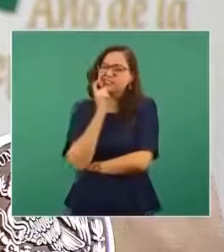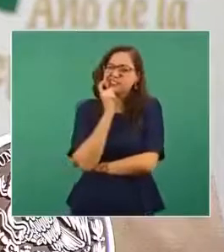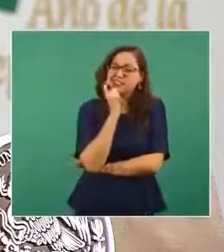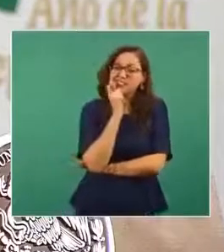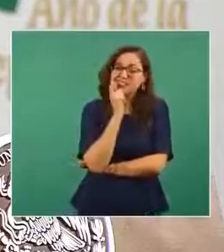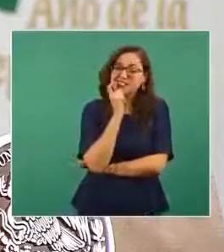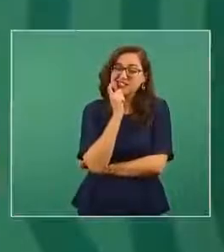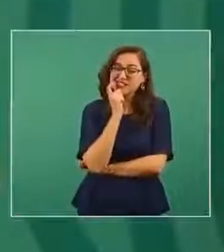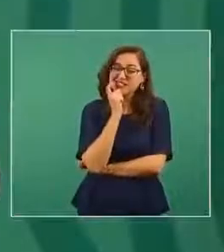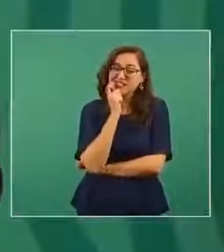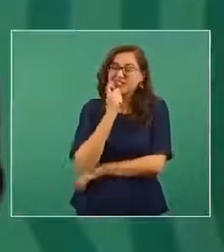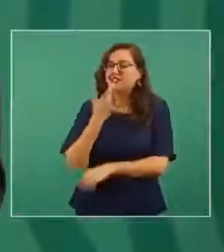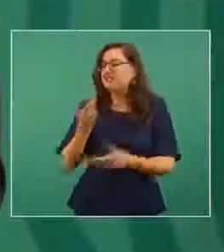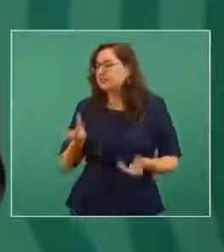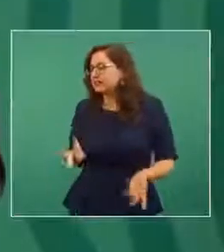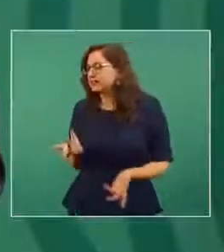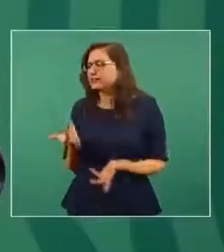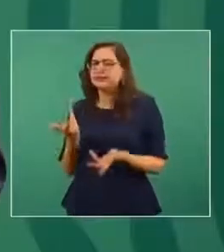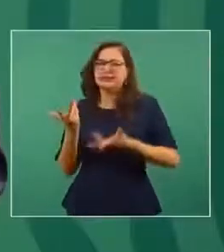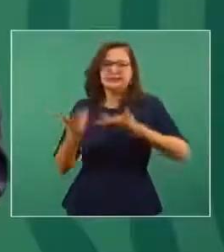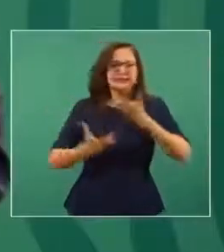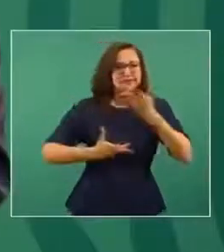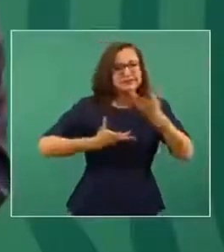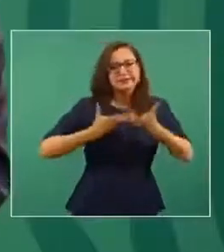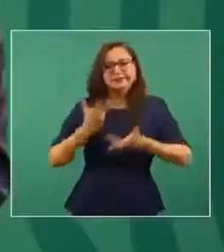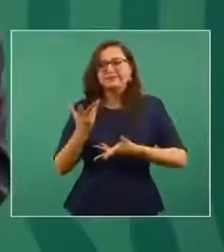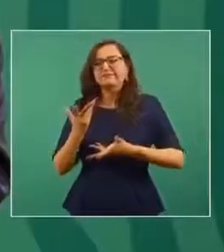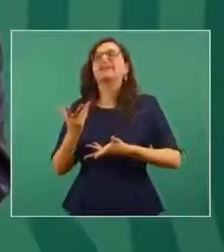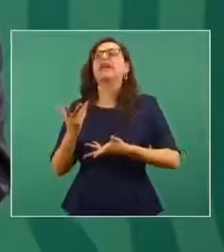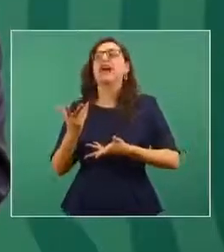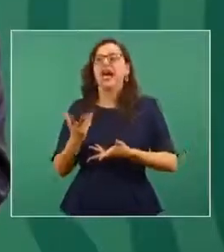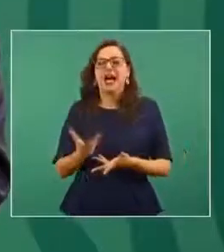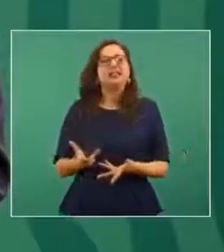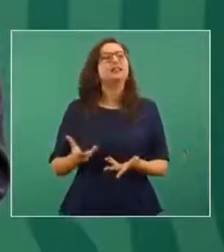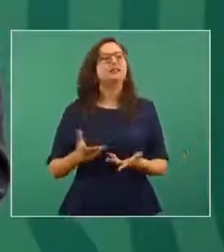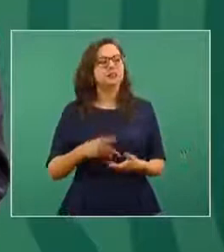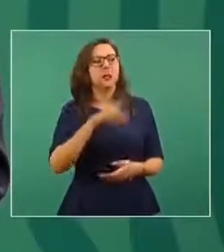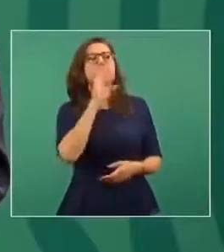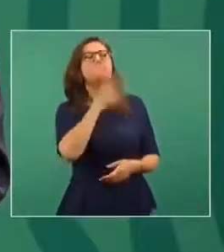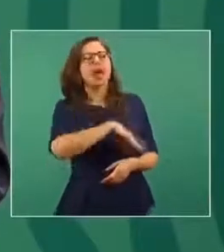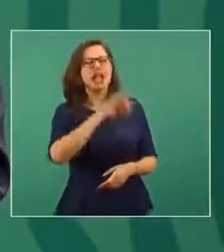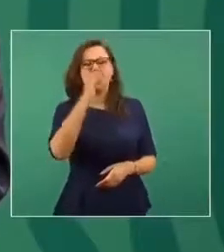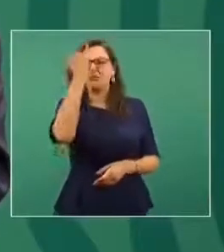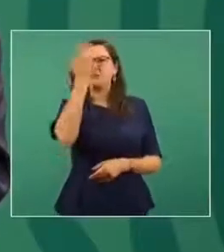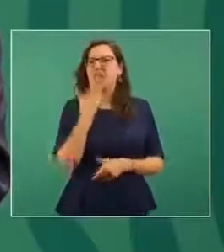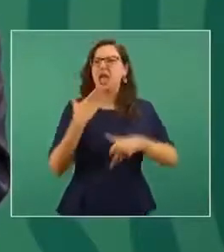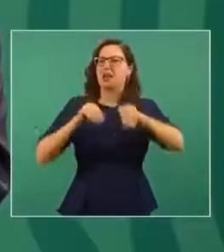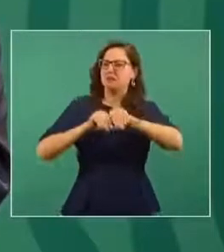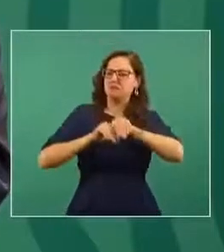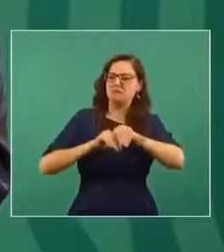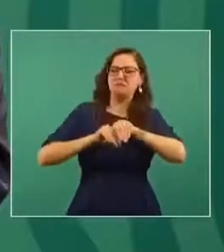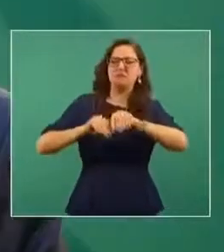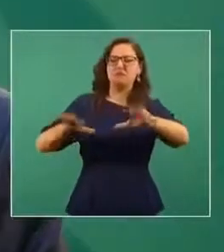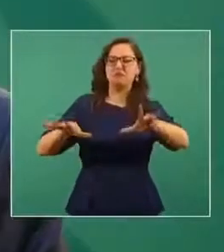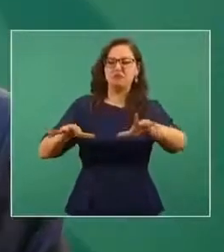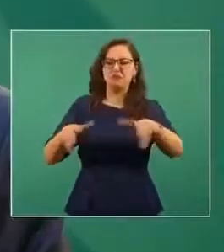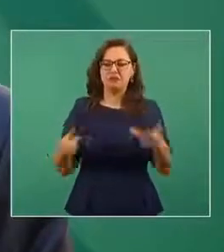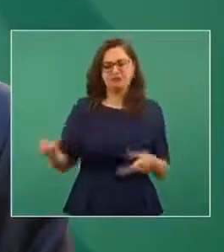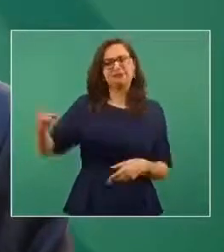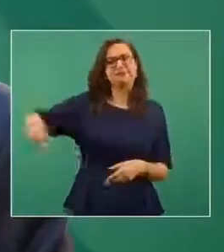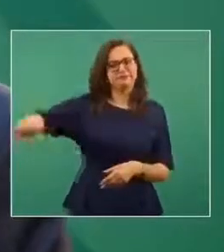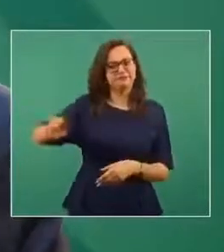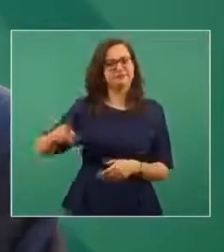quieren este proyectar esa imagen de nosotros de mala fe